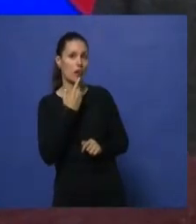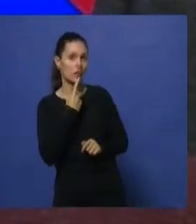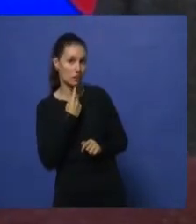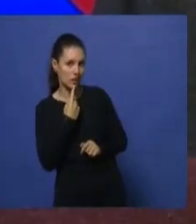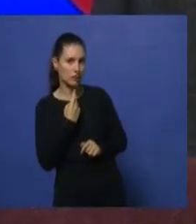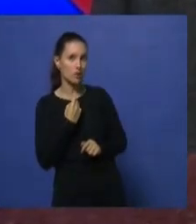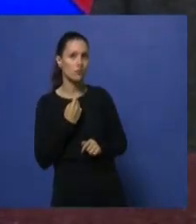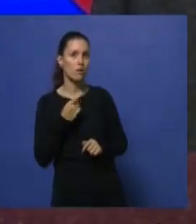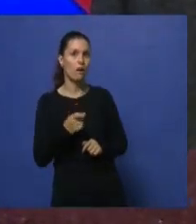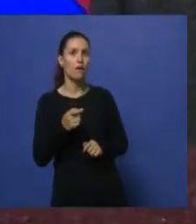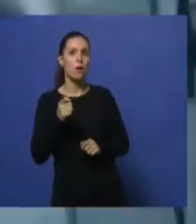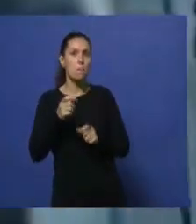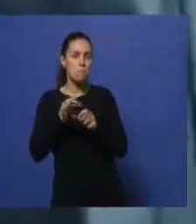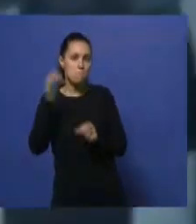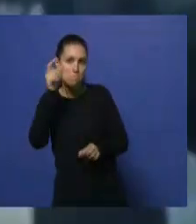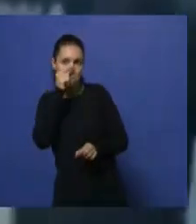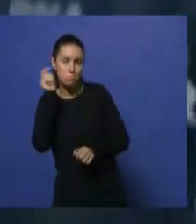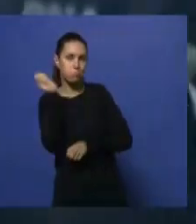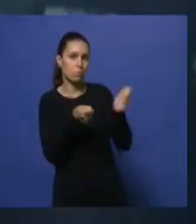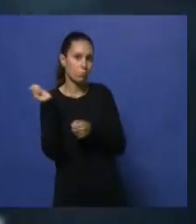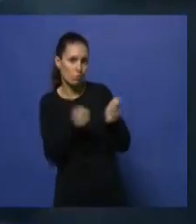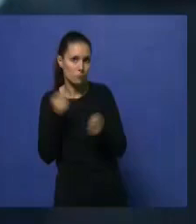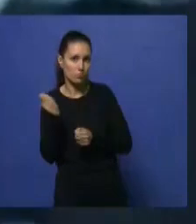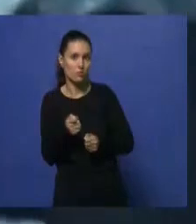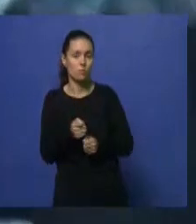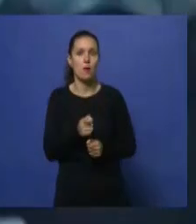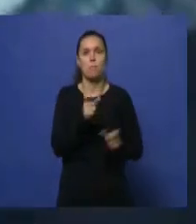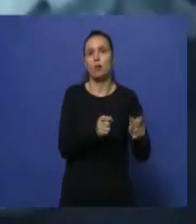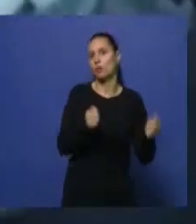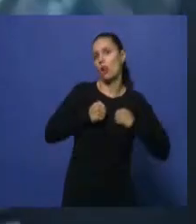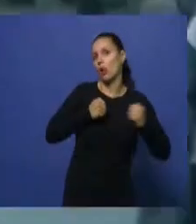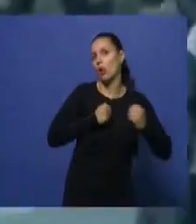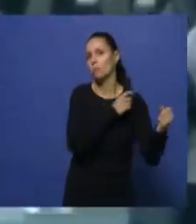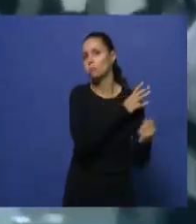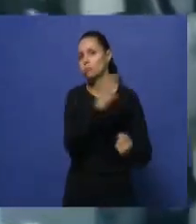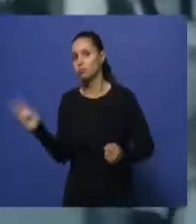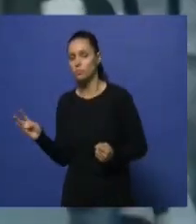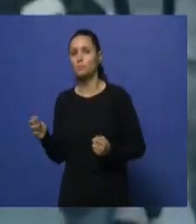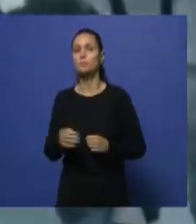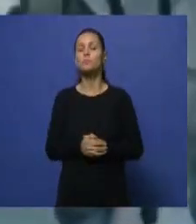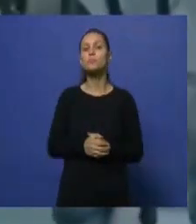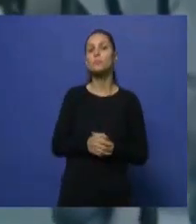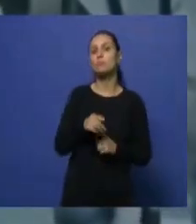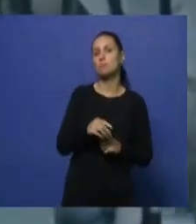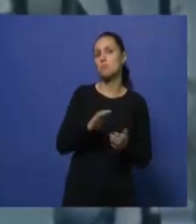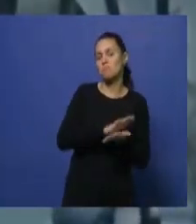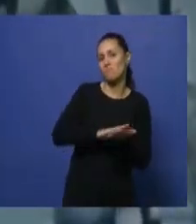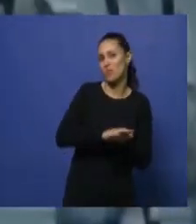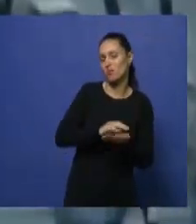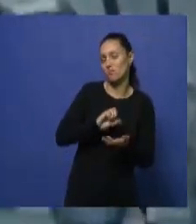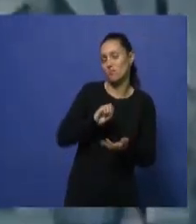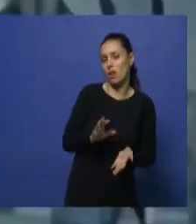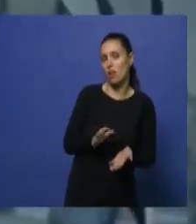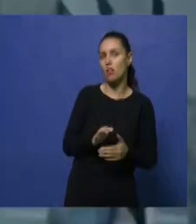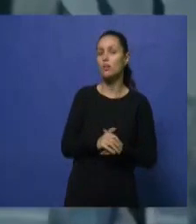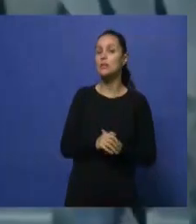la gente empezó a volver de nuevo al estadio corriendo y se vio un momento fueron los colectivos siempre pasan por esa calle de quintero siempre entra